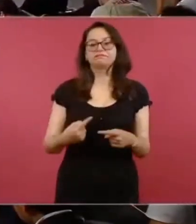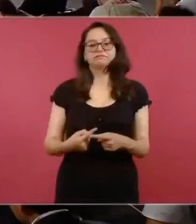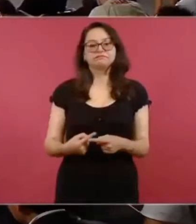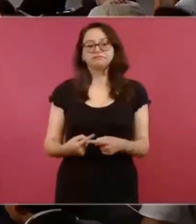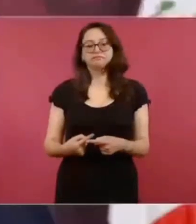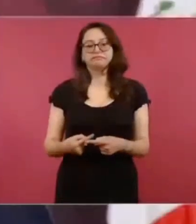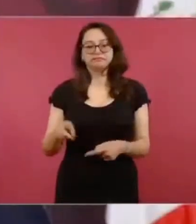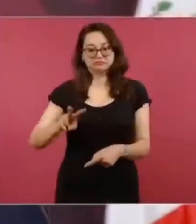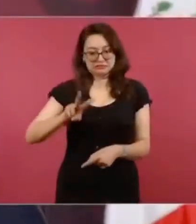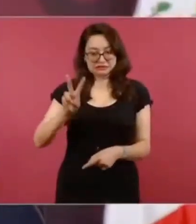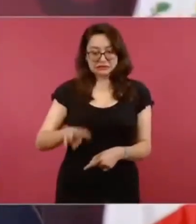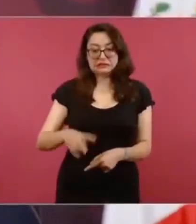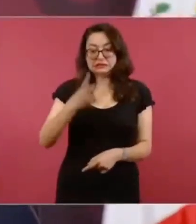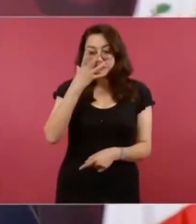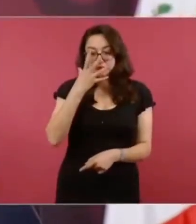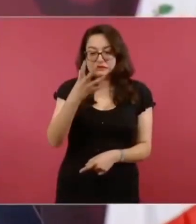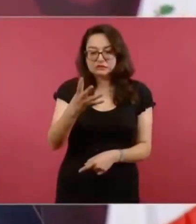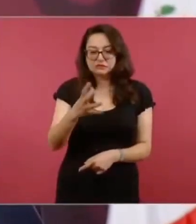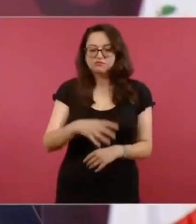real, verdadera,